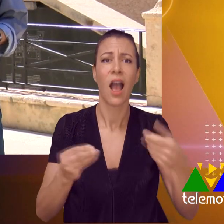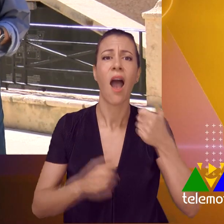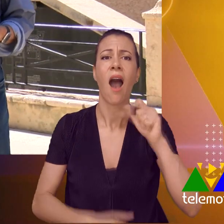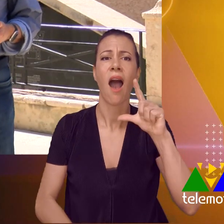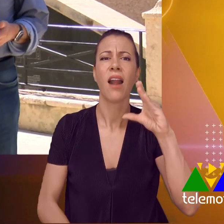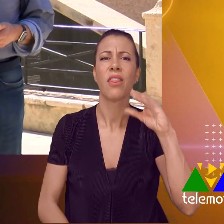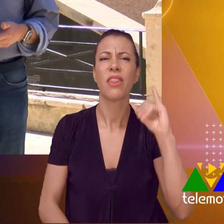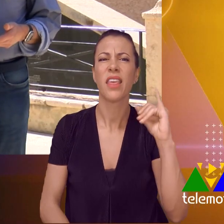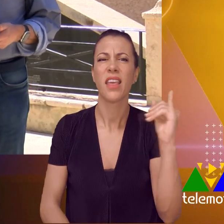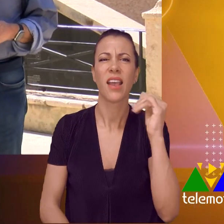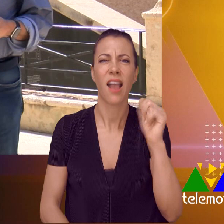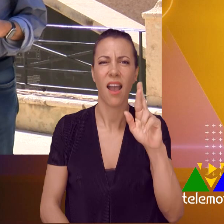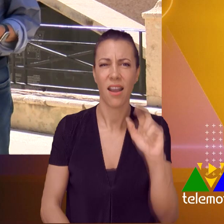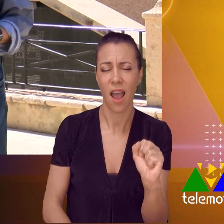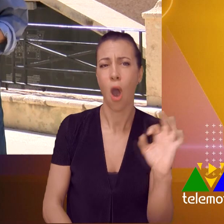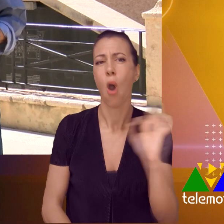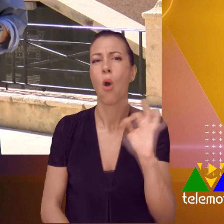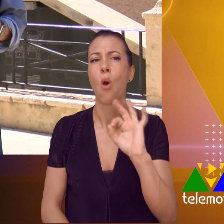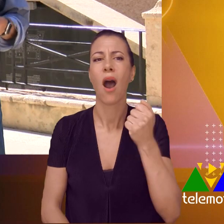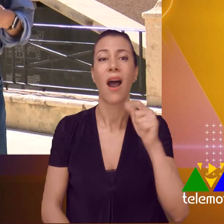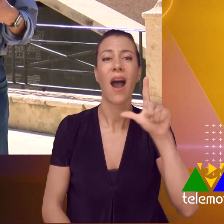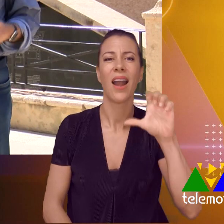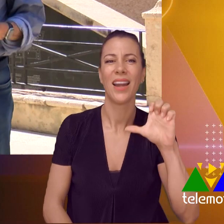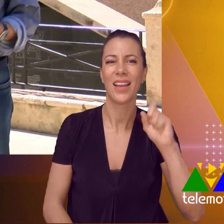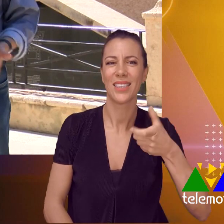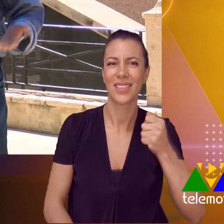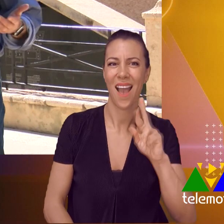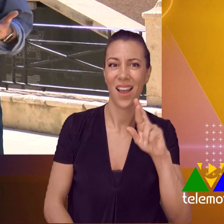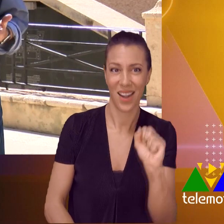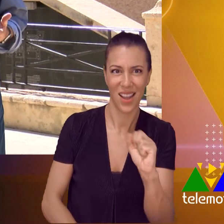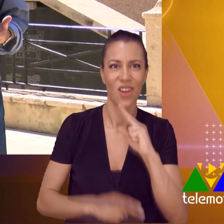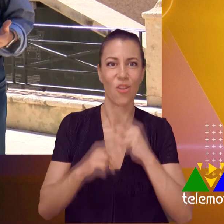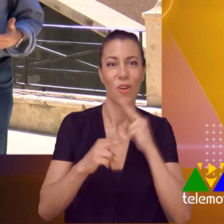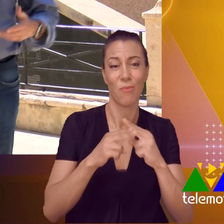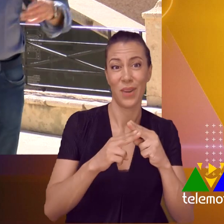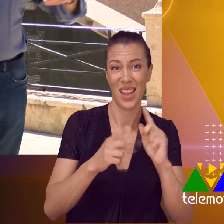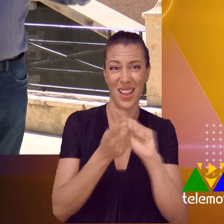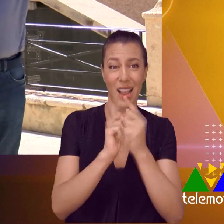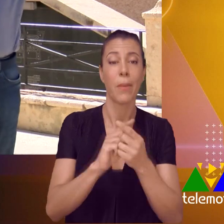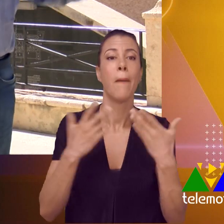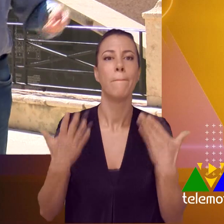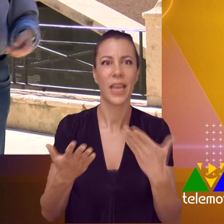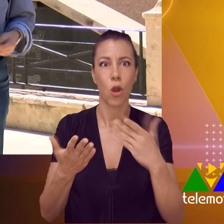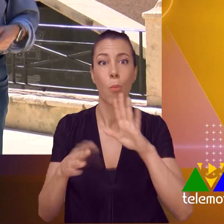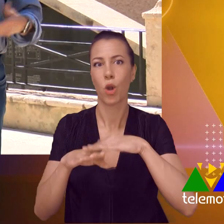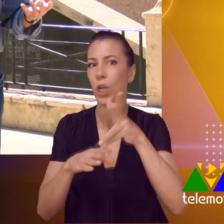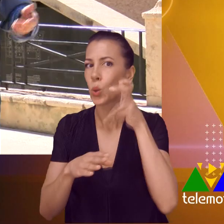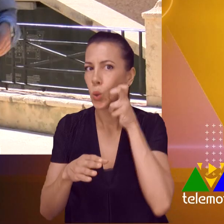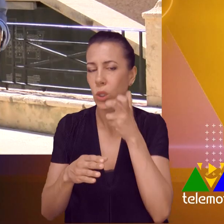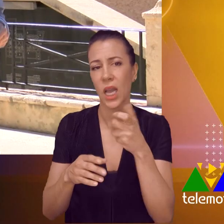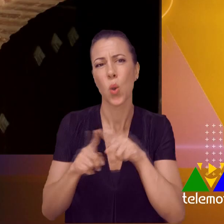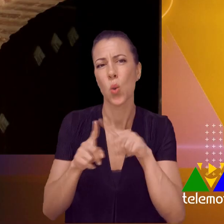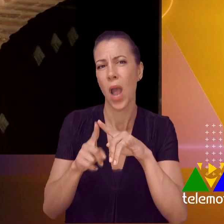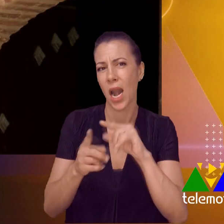Alcíjara. O Alixara, pero Alcíjara, mezquita de la Roca. Es decir, debió estar como una deformación. Una